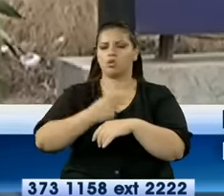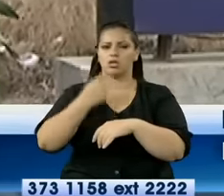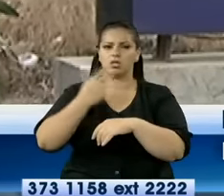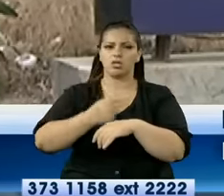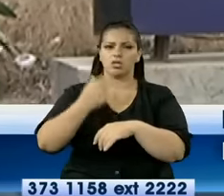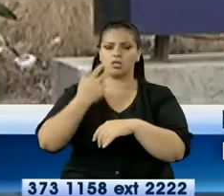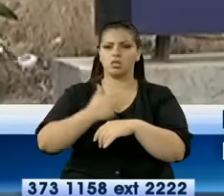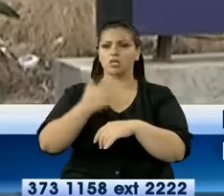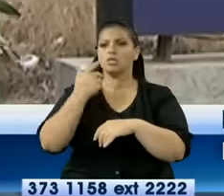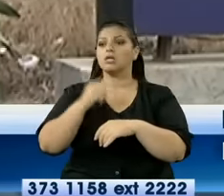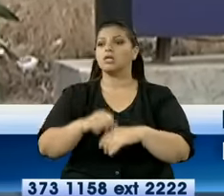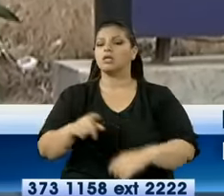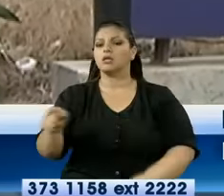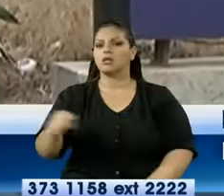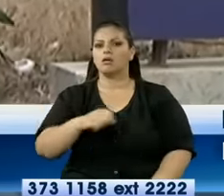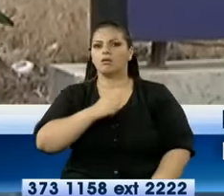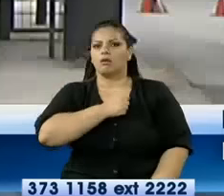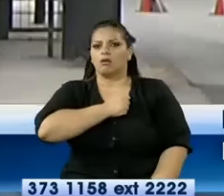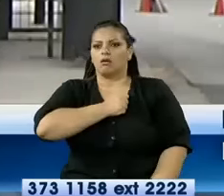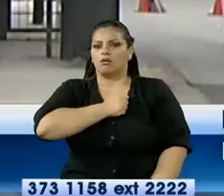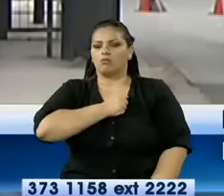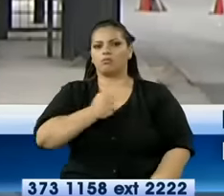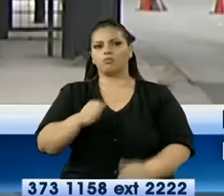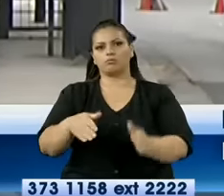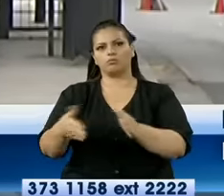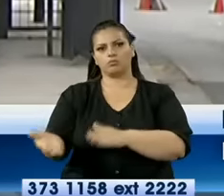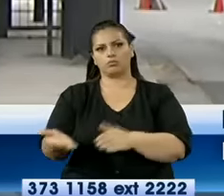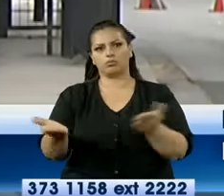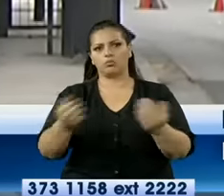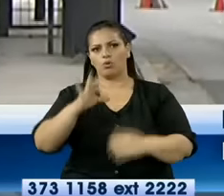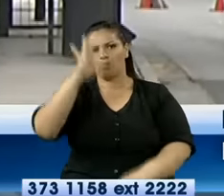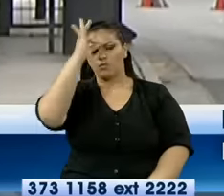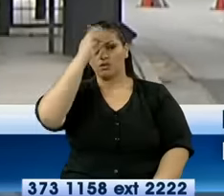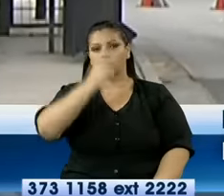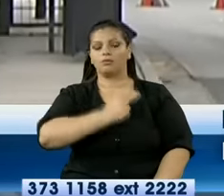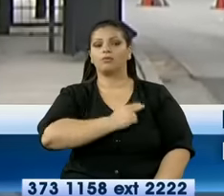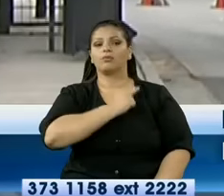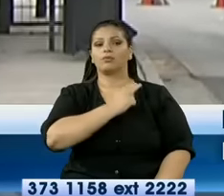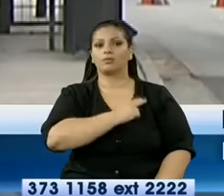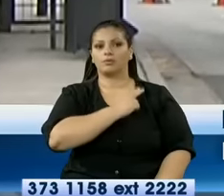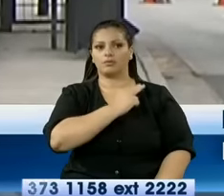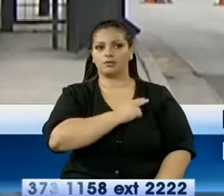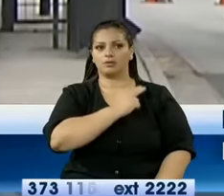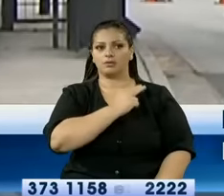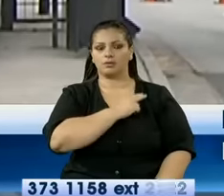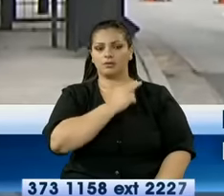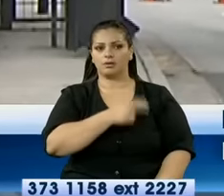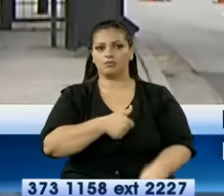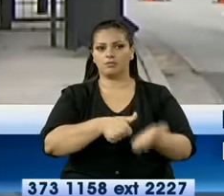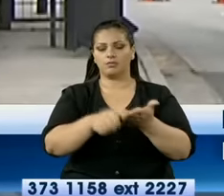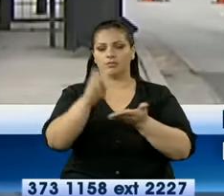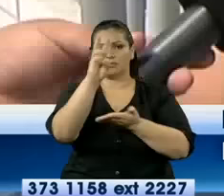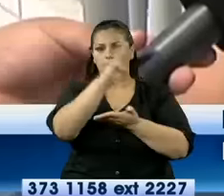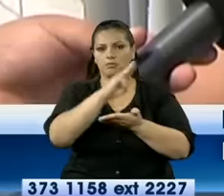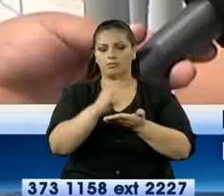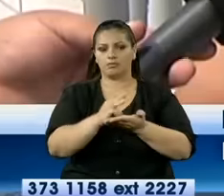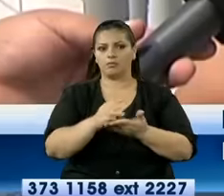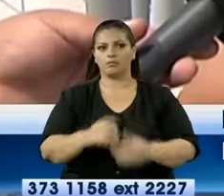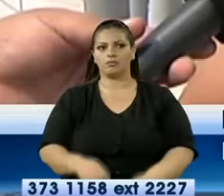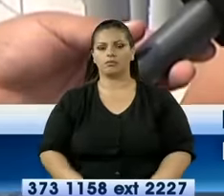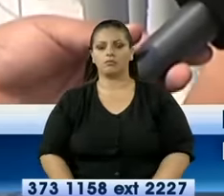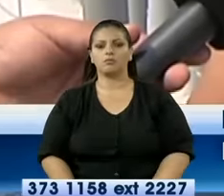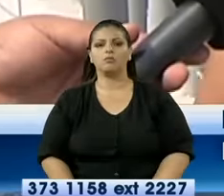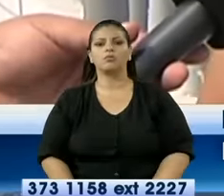Universitario del Ministerio de Salud Pública, pero se nos informó que de momento no hay declaraciones sobre ese tema. El doctor